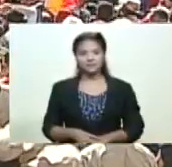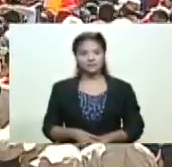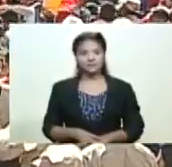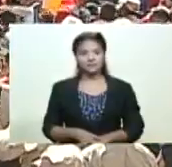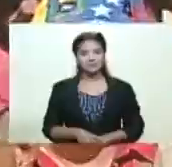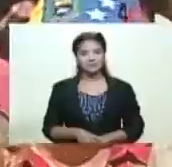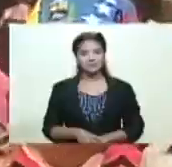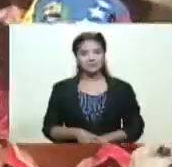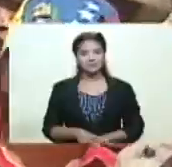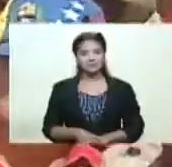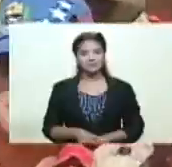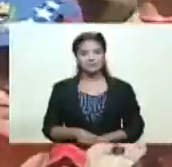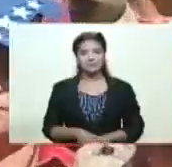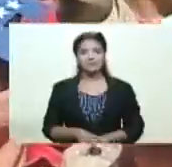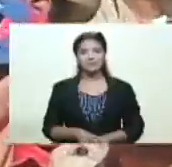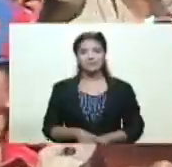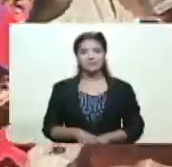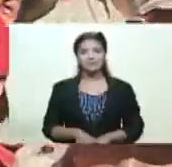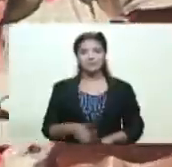Yo aquí el primero de mayo